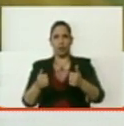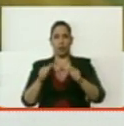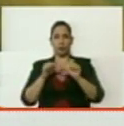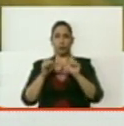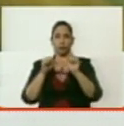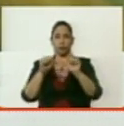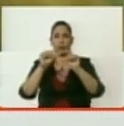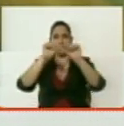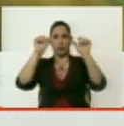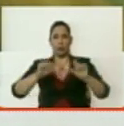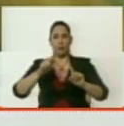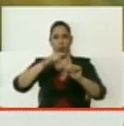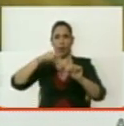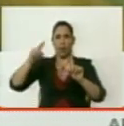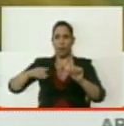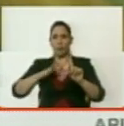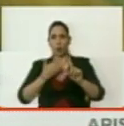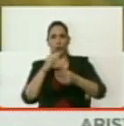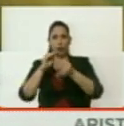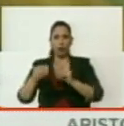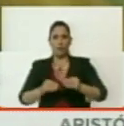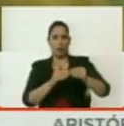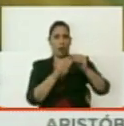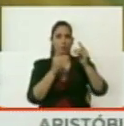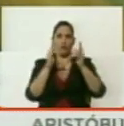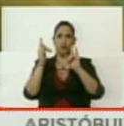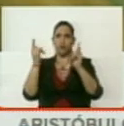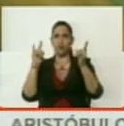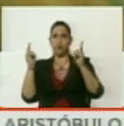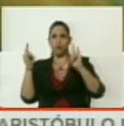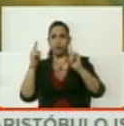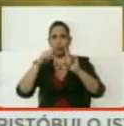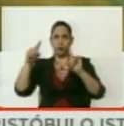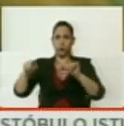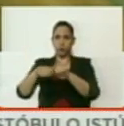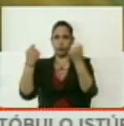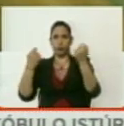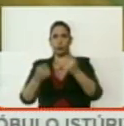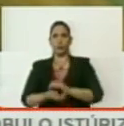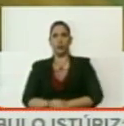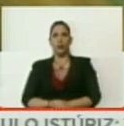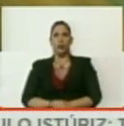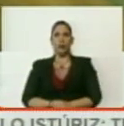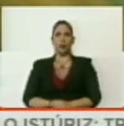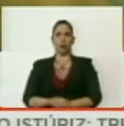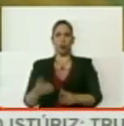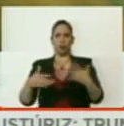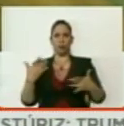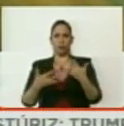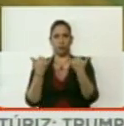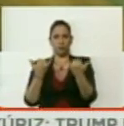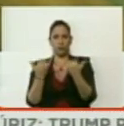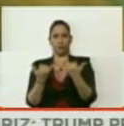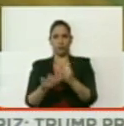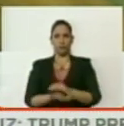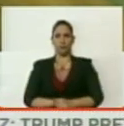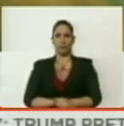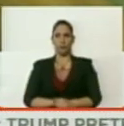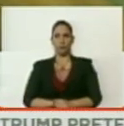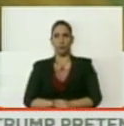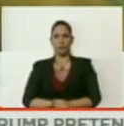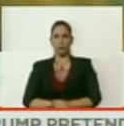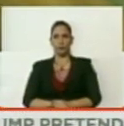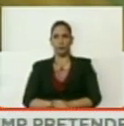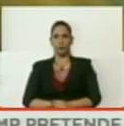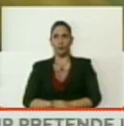sistema eléctrico y poder reparar los transformadores que fueron saboteados en los eventos recientes que han afectado